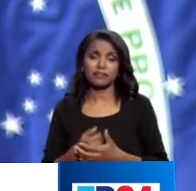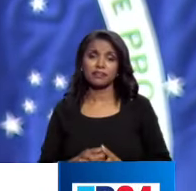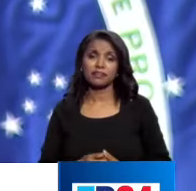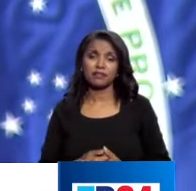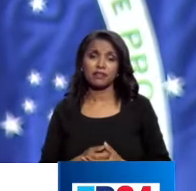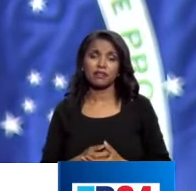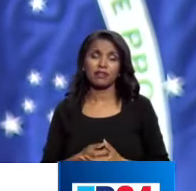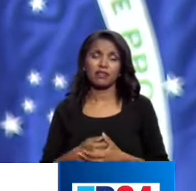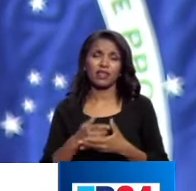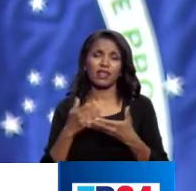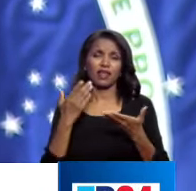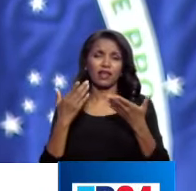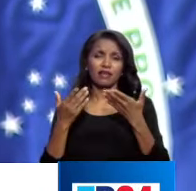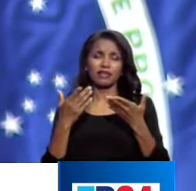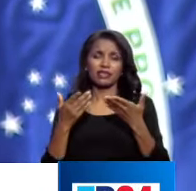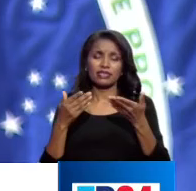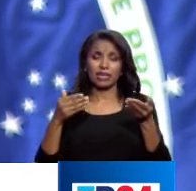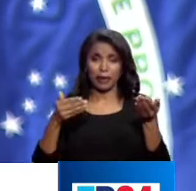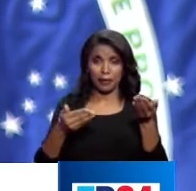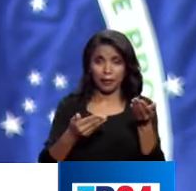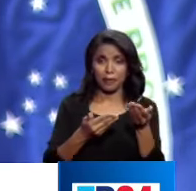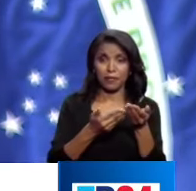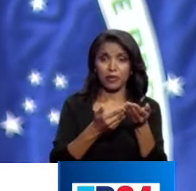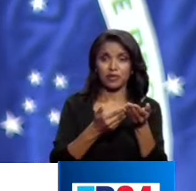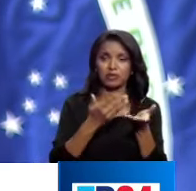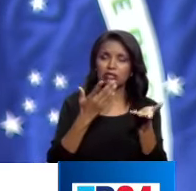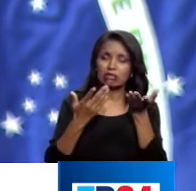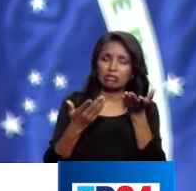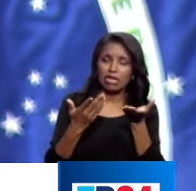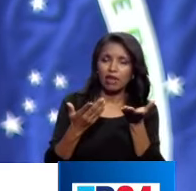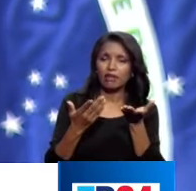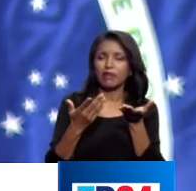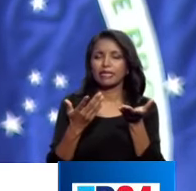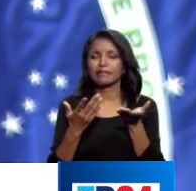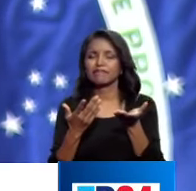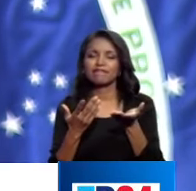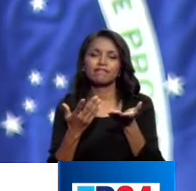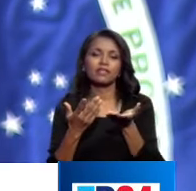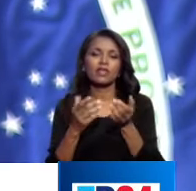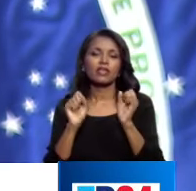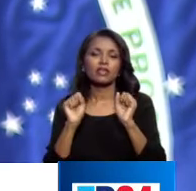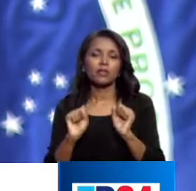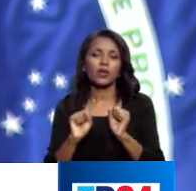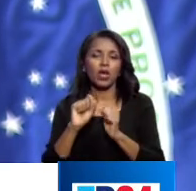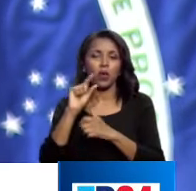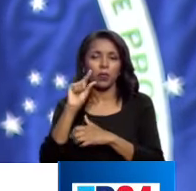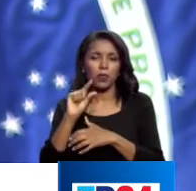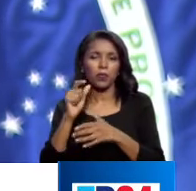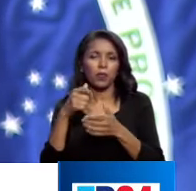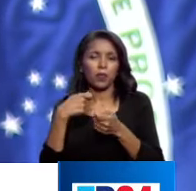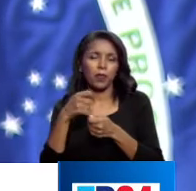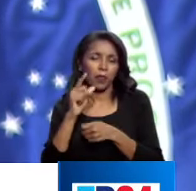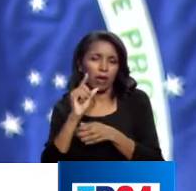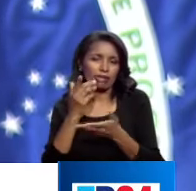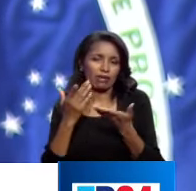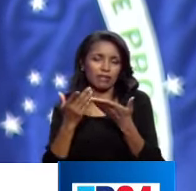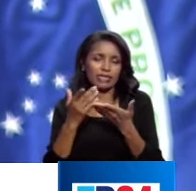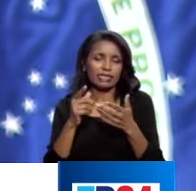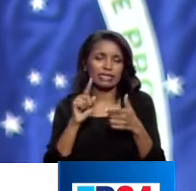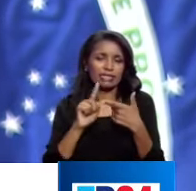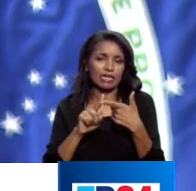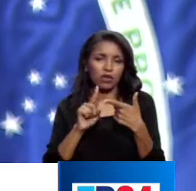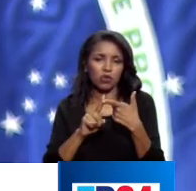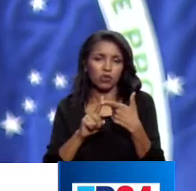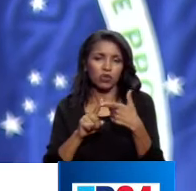las tasas aeroportuarias de manera tal que se haga mucho más competitivo el aterrizaje. El segundo punto es dándole